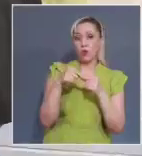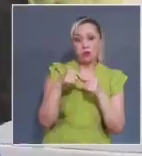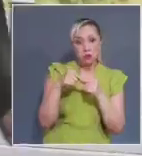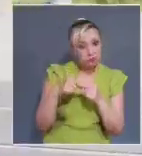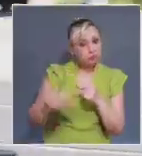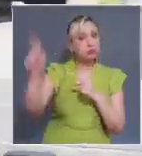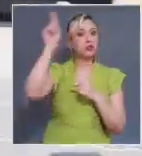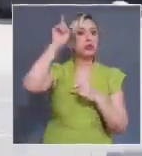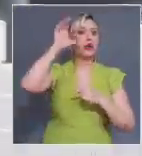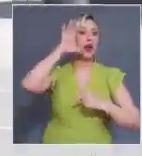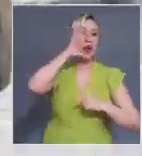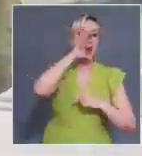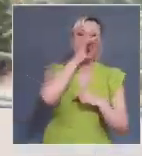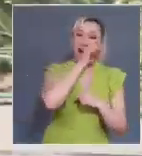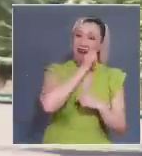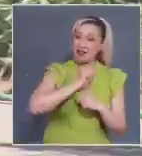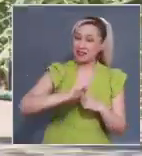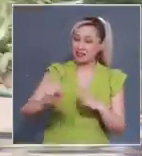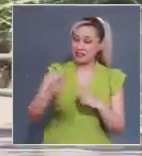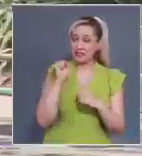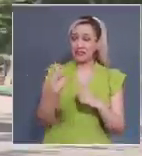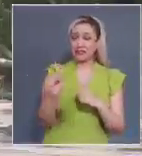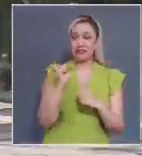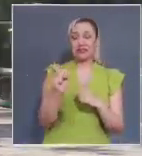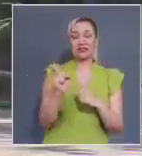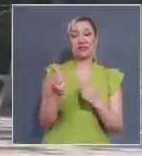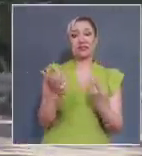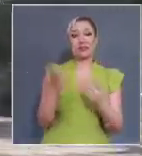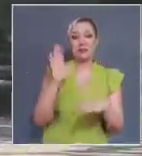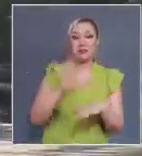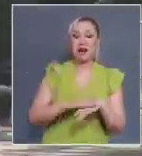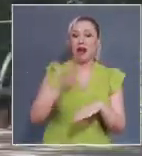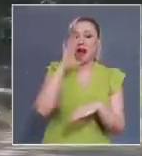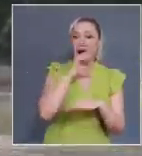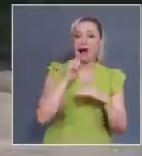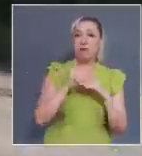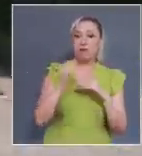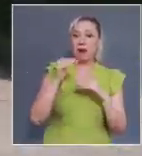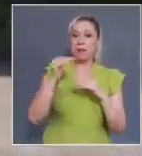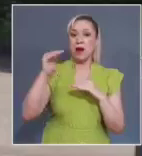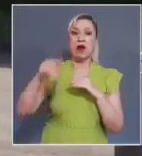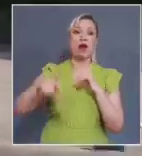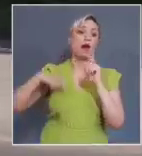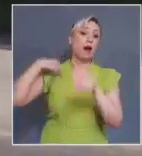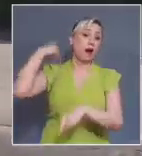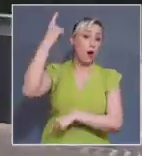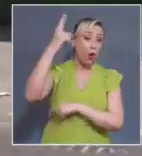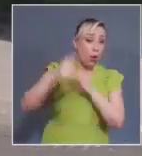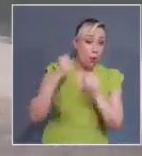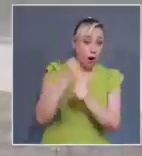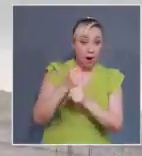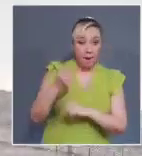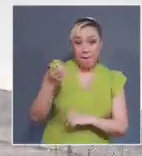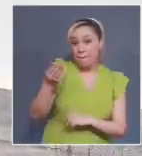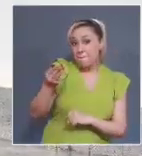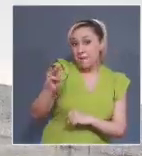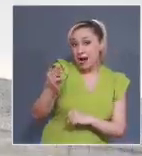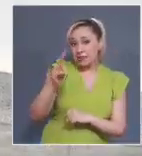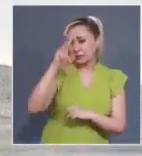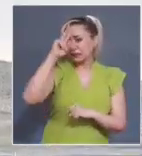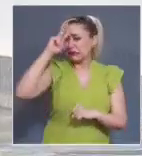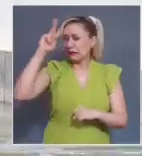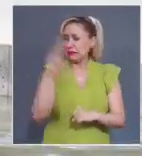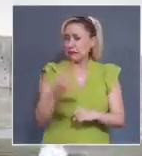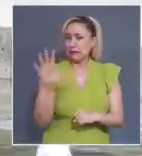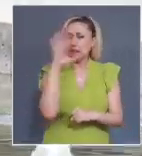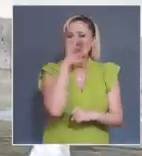se registrarán mayor cantidad de ondas de calor para mayo de 2024. Para el canal del Poder Judicial de la Federación,